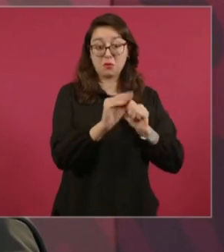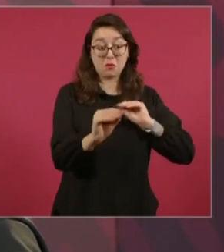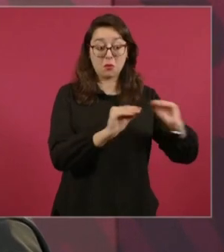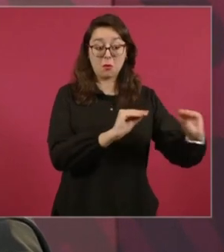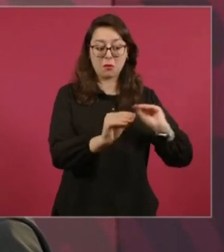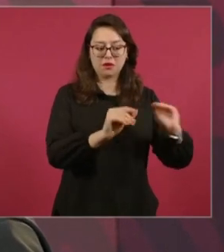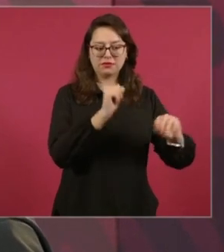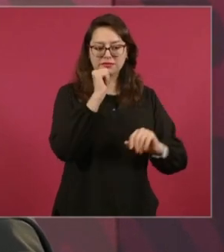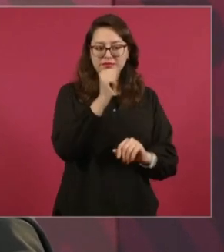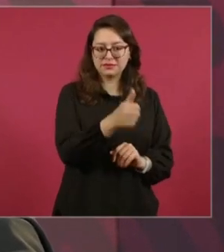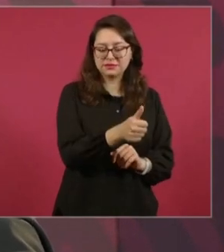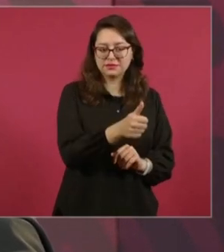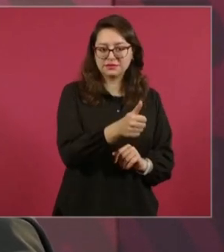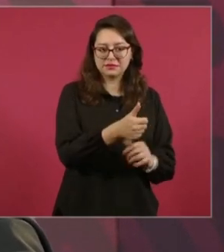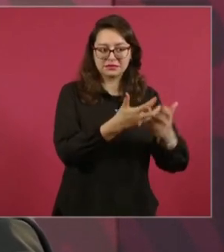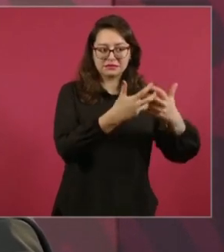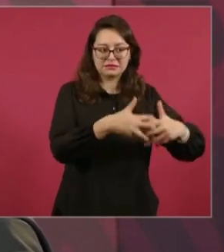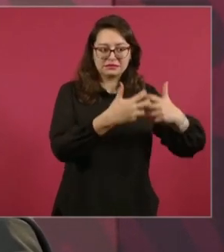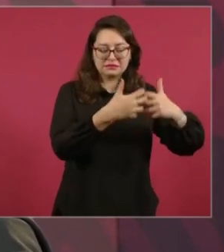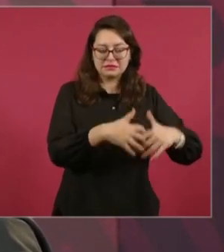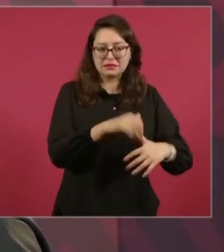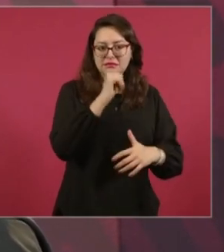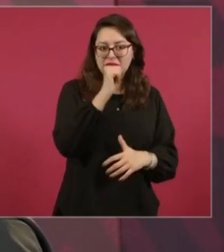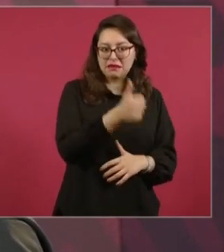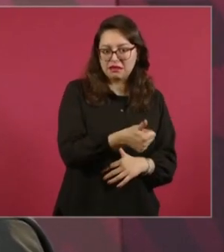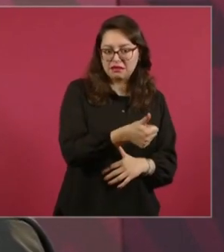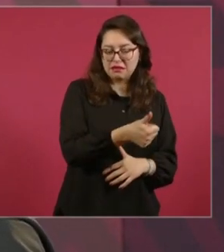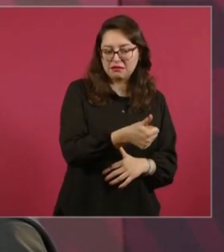Entonces, encontramos precisamente